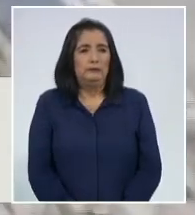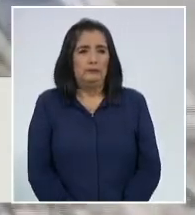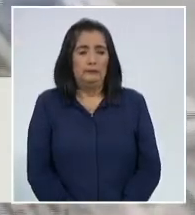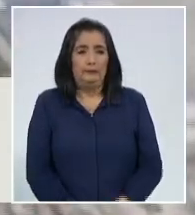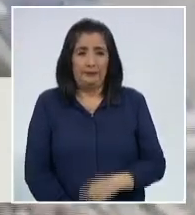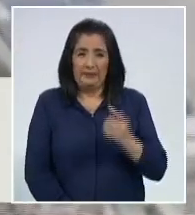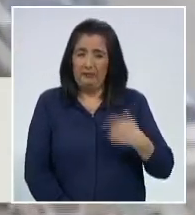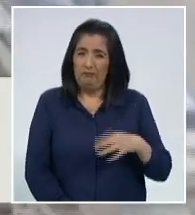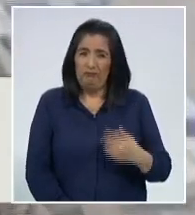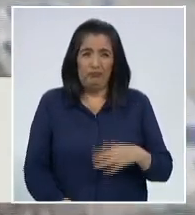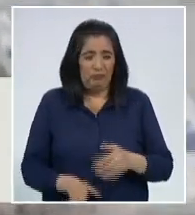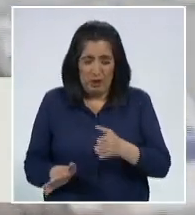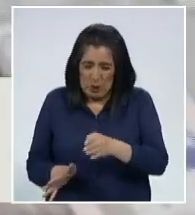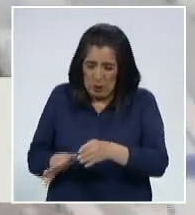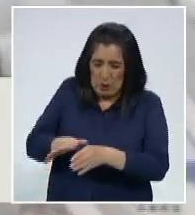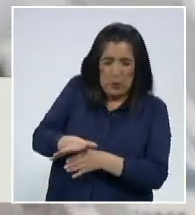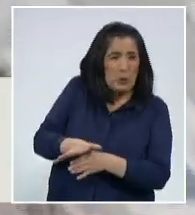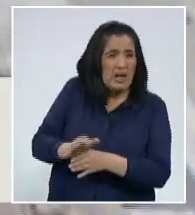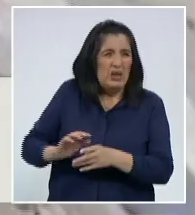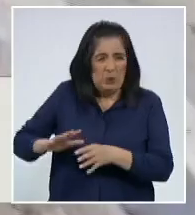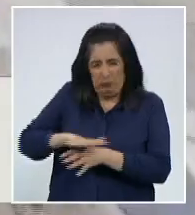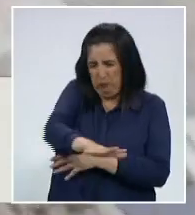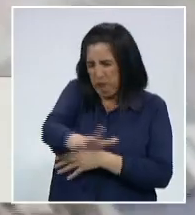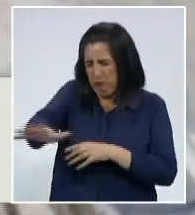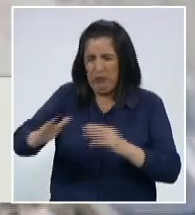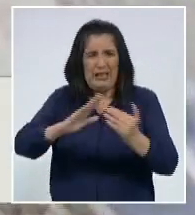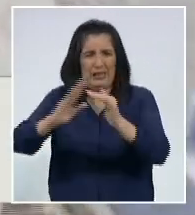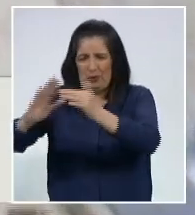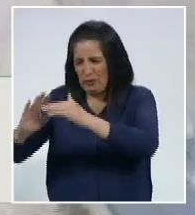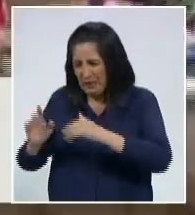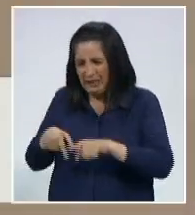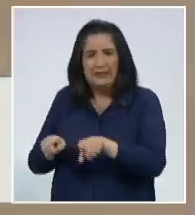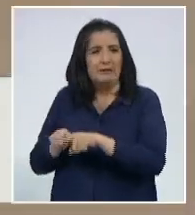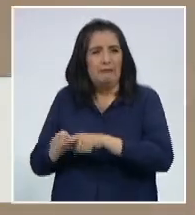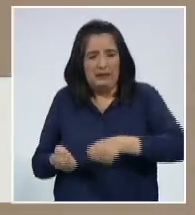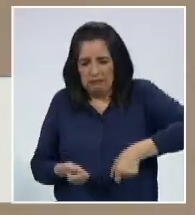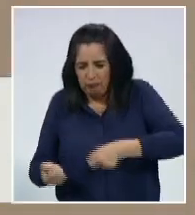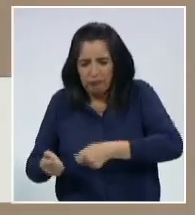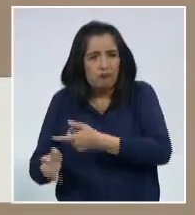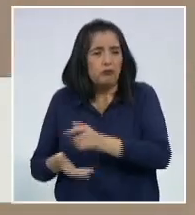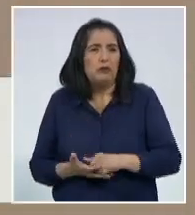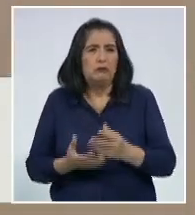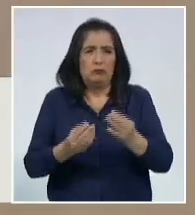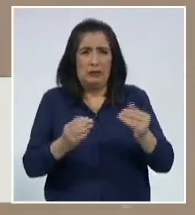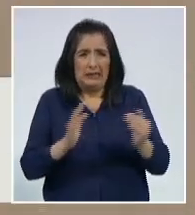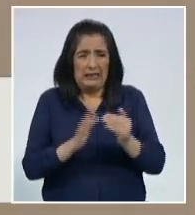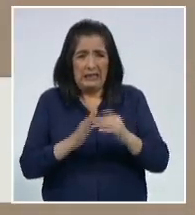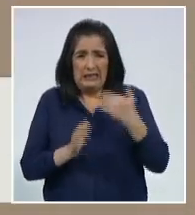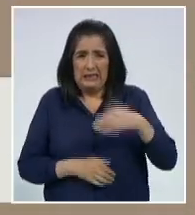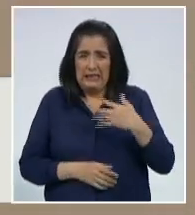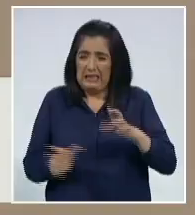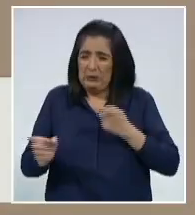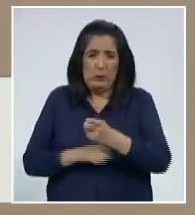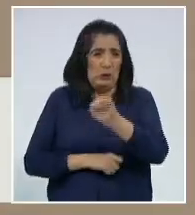El desborde generaría inundaciones en la ciudad y en zonas agrícolas. Varias viviendas ya han sido